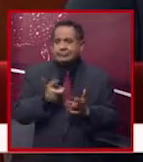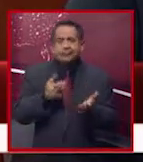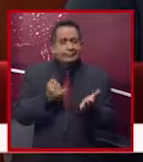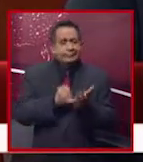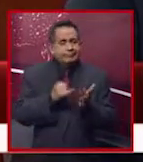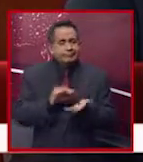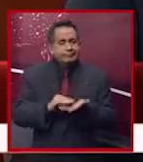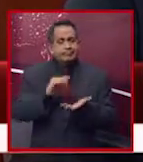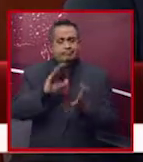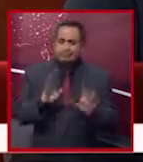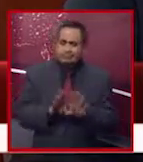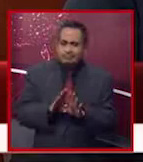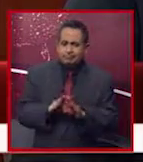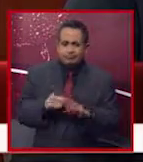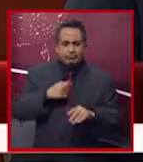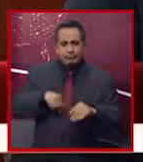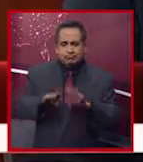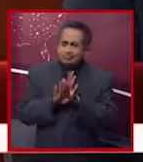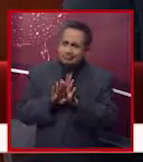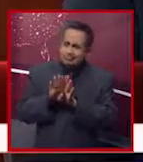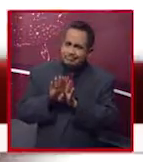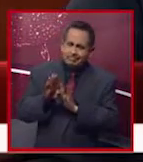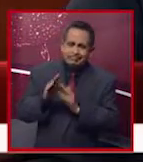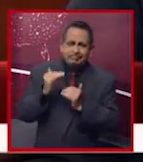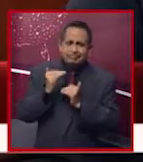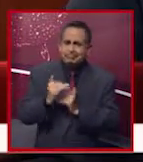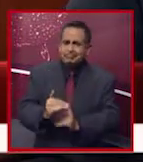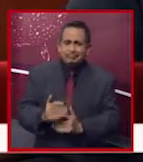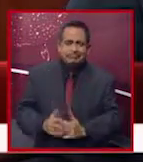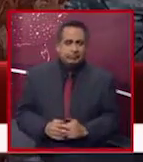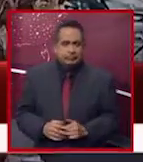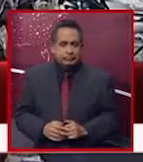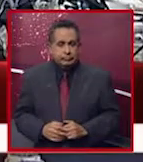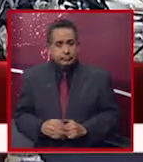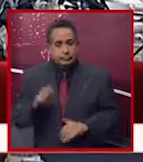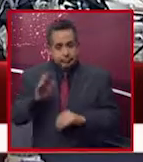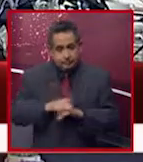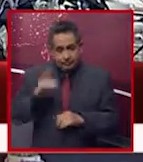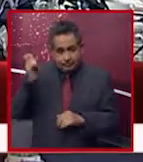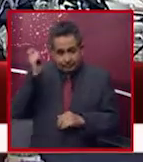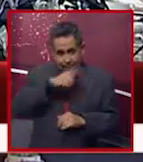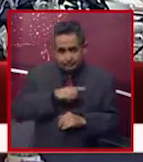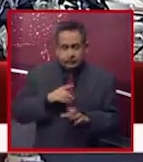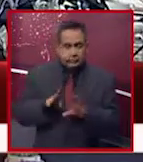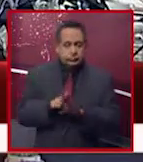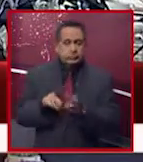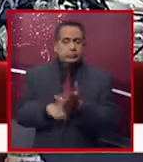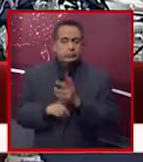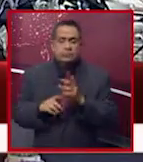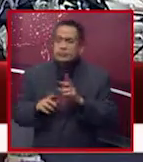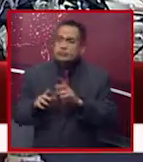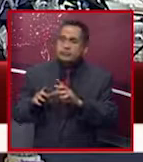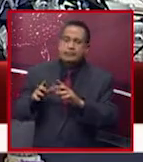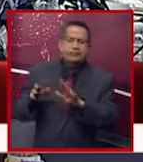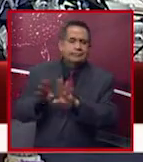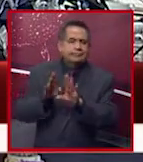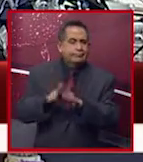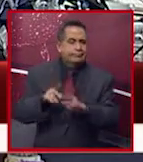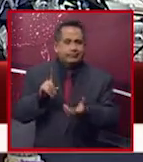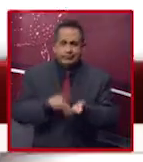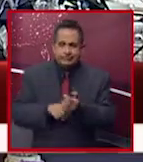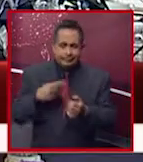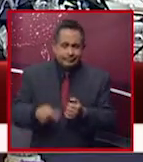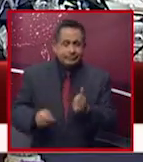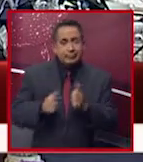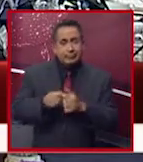limitar aún más el crecimiento económico de nuestro país. Si lo complicamos aún más con un entorno doméstico